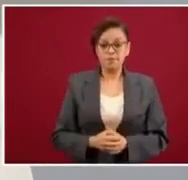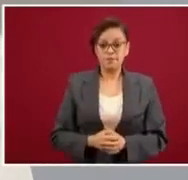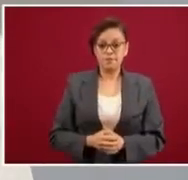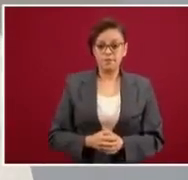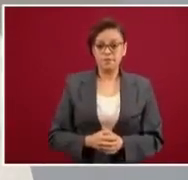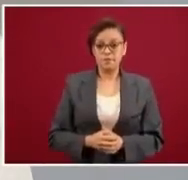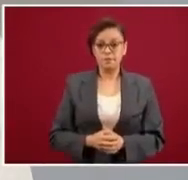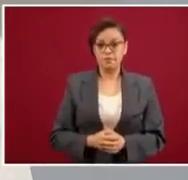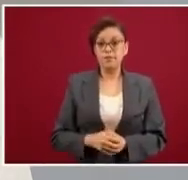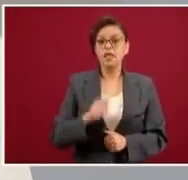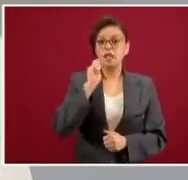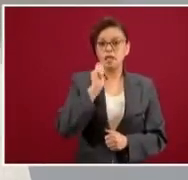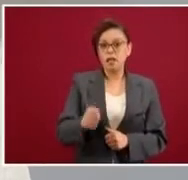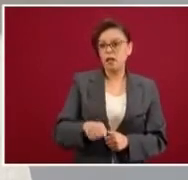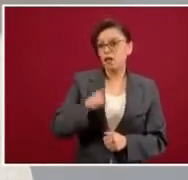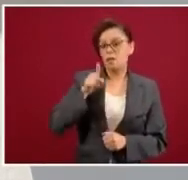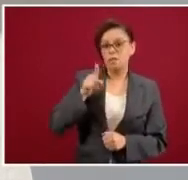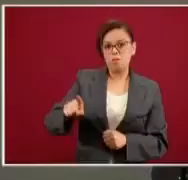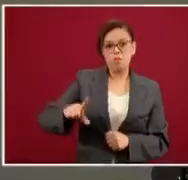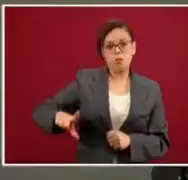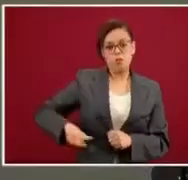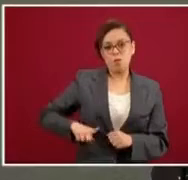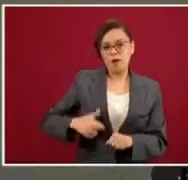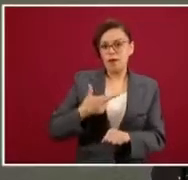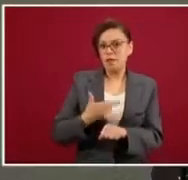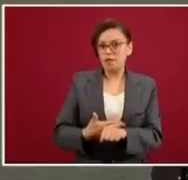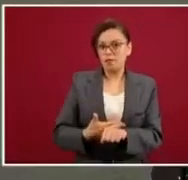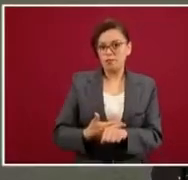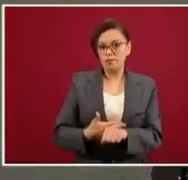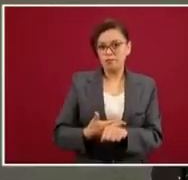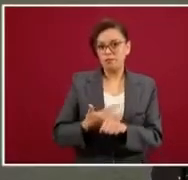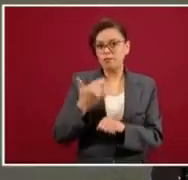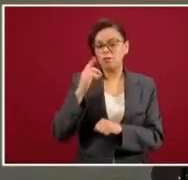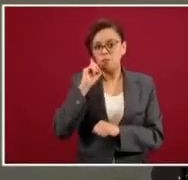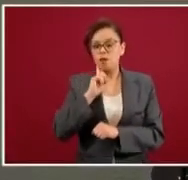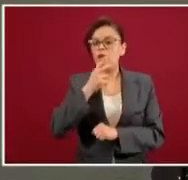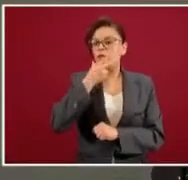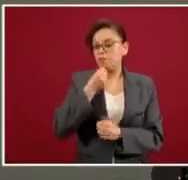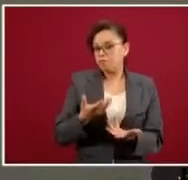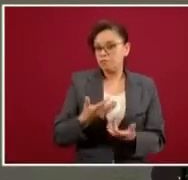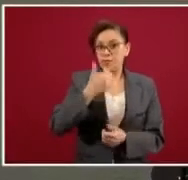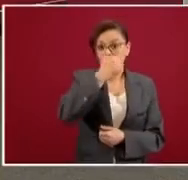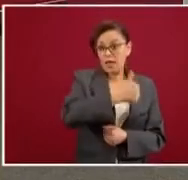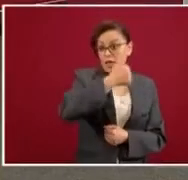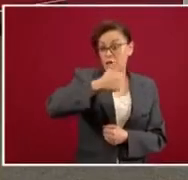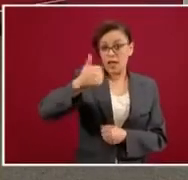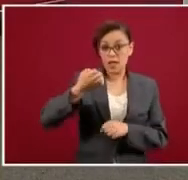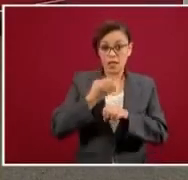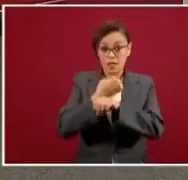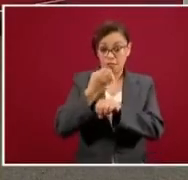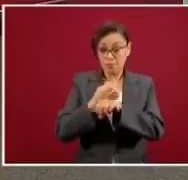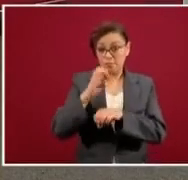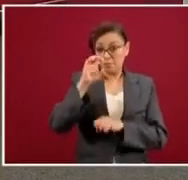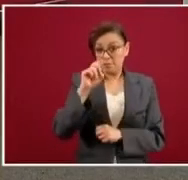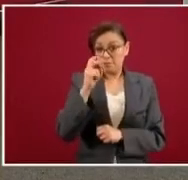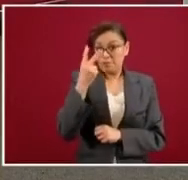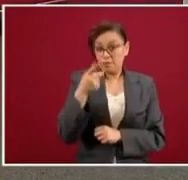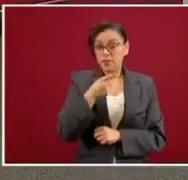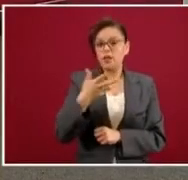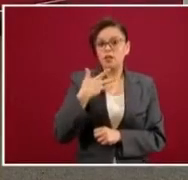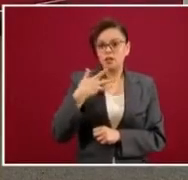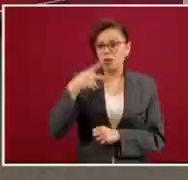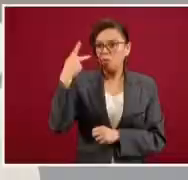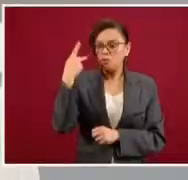Directamente los gobernadores y las gobernadoras. Y cada estado, los 32 estados, tienen una Secretaría de